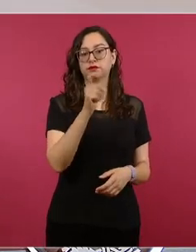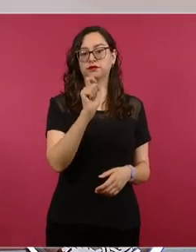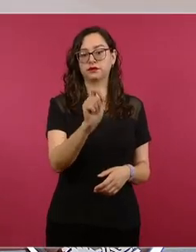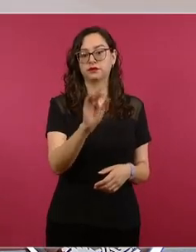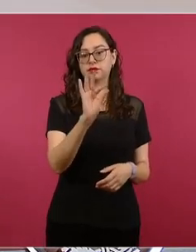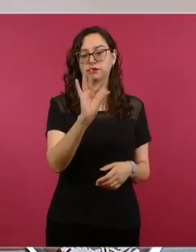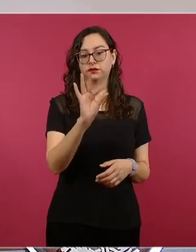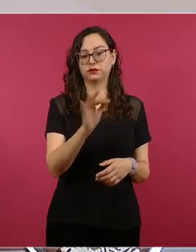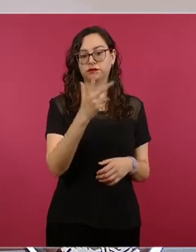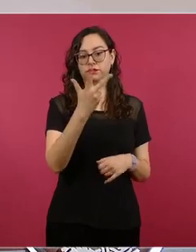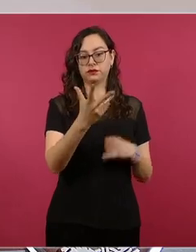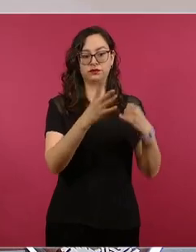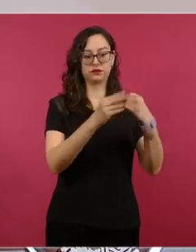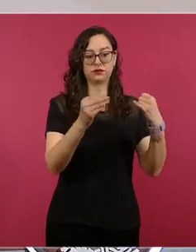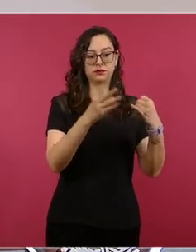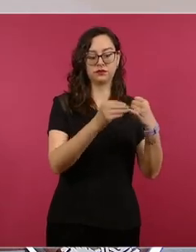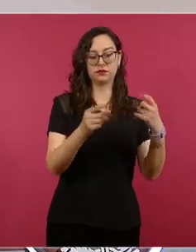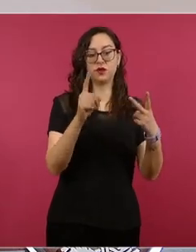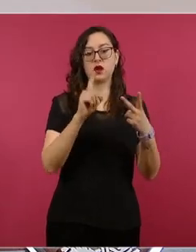23 pesos con 48 centavos, en el caso de la Premium